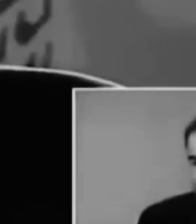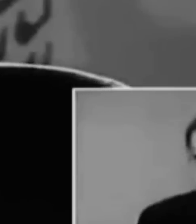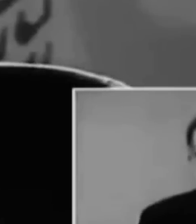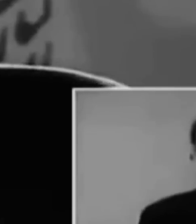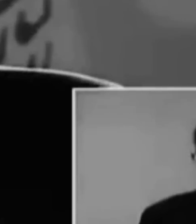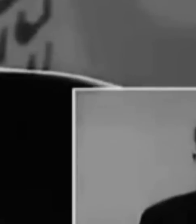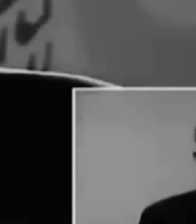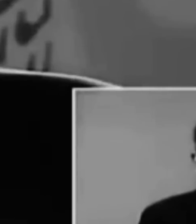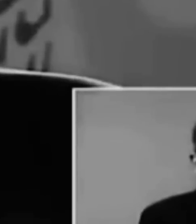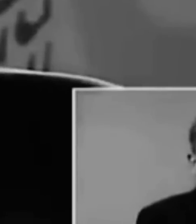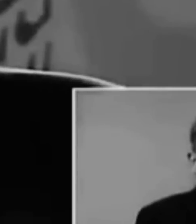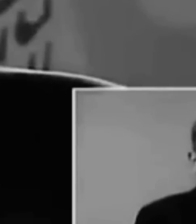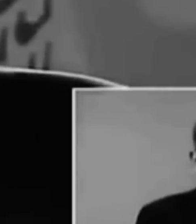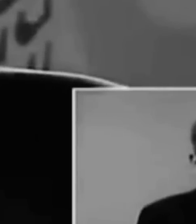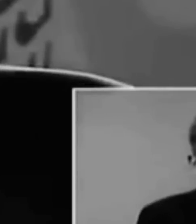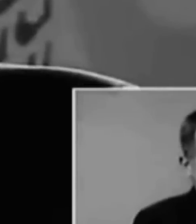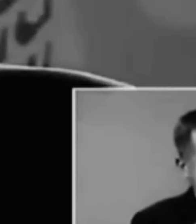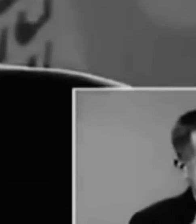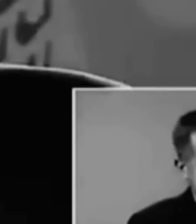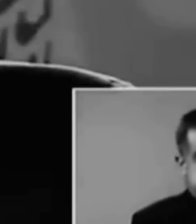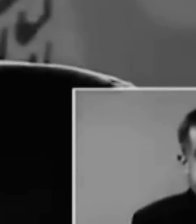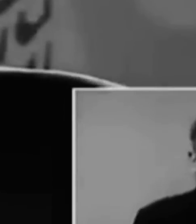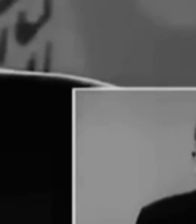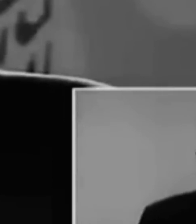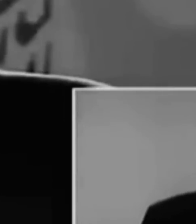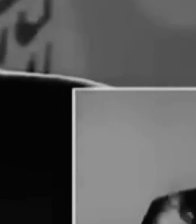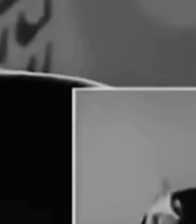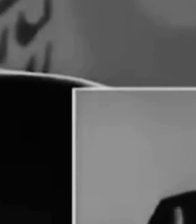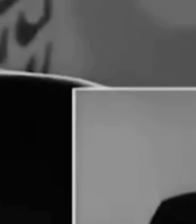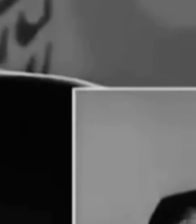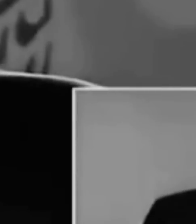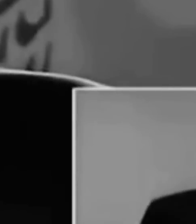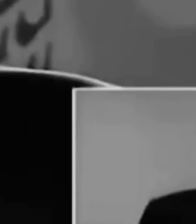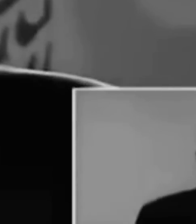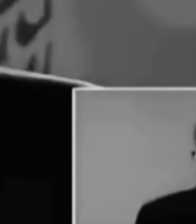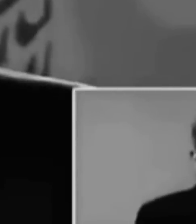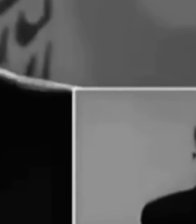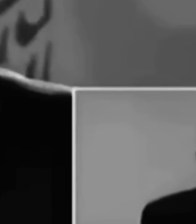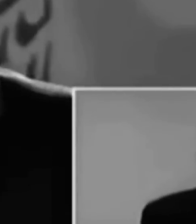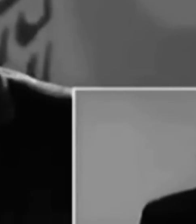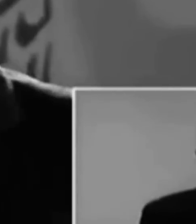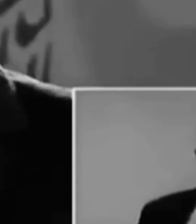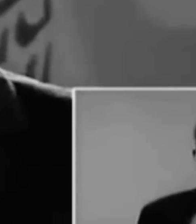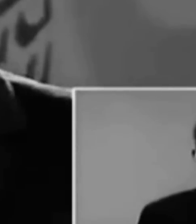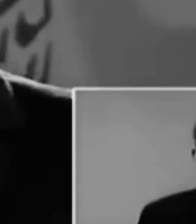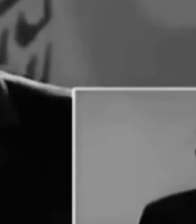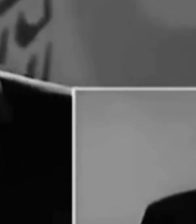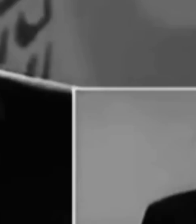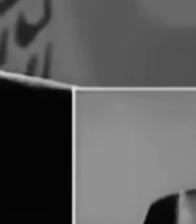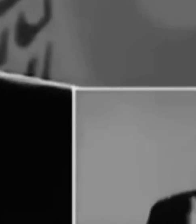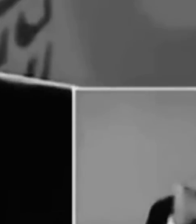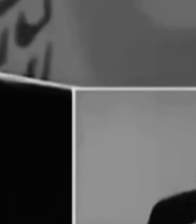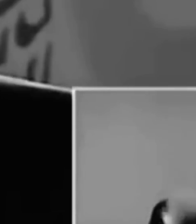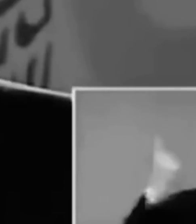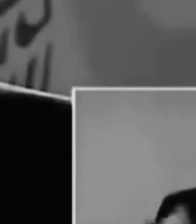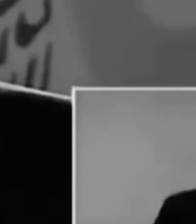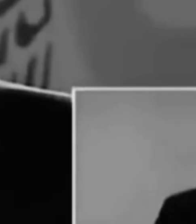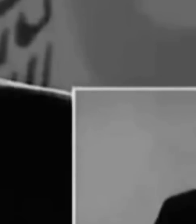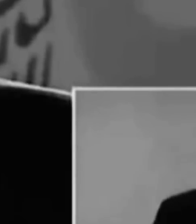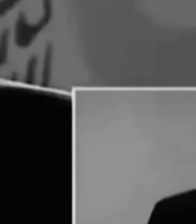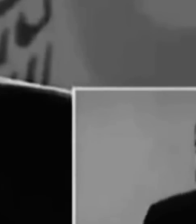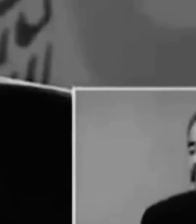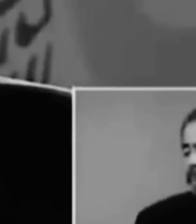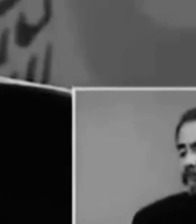que sale a buscarlo de nuevo, porque viene la exigencia de Estados Unidos de que no se